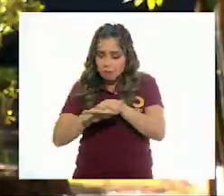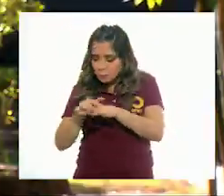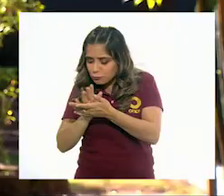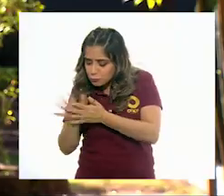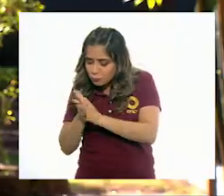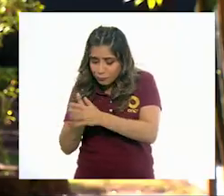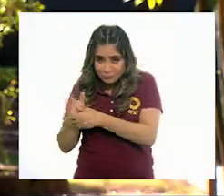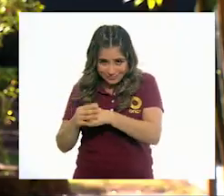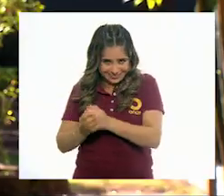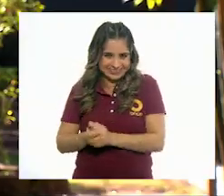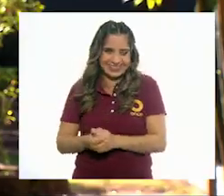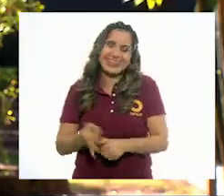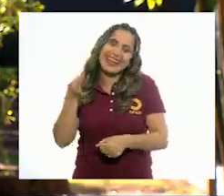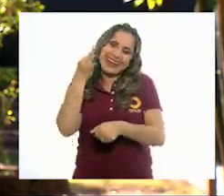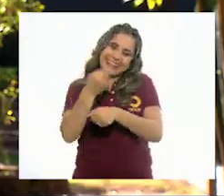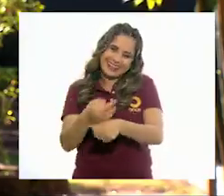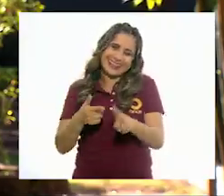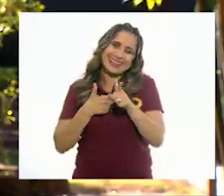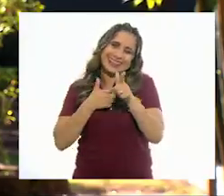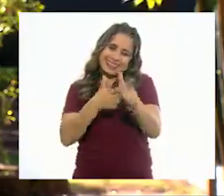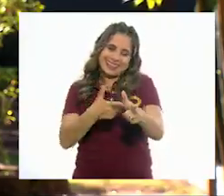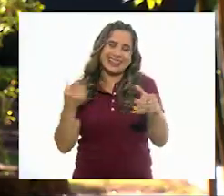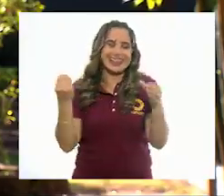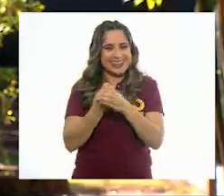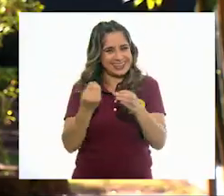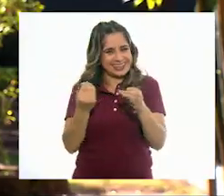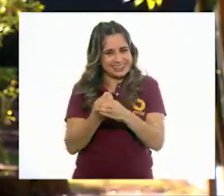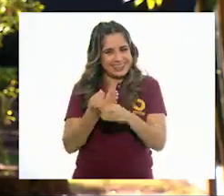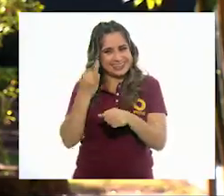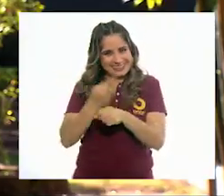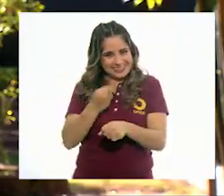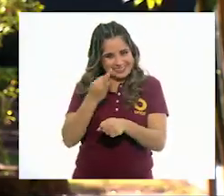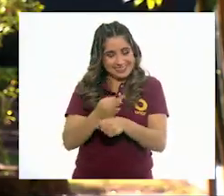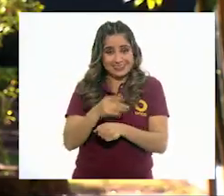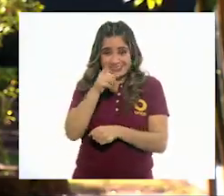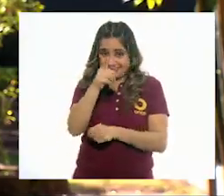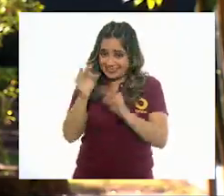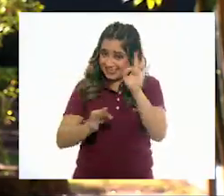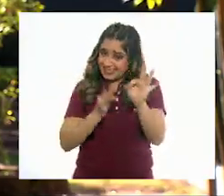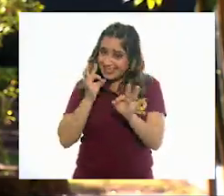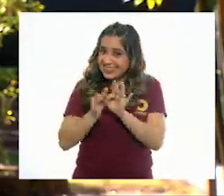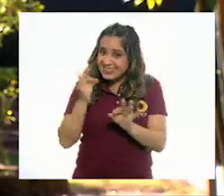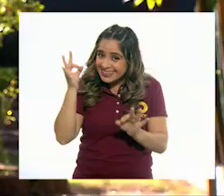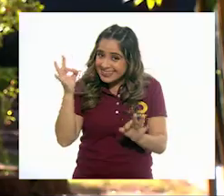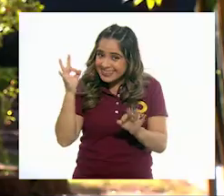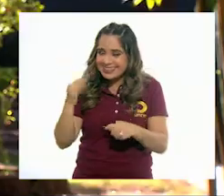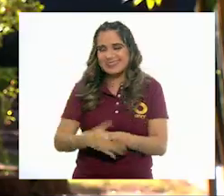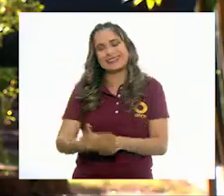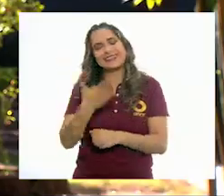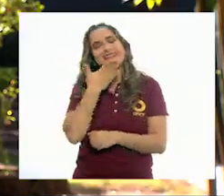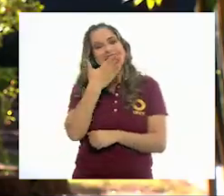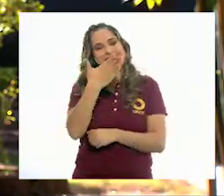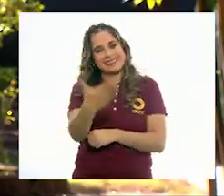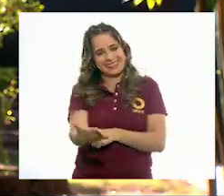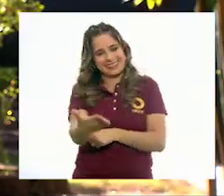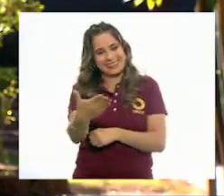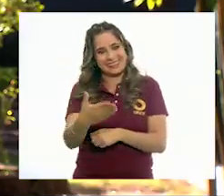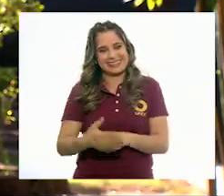es momento de seguir con el programa de hoy. ¿Listas? ¿Listos?